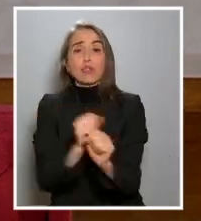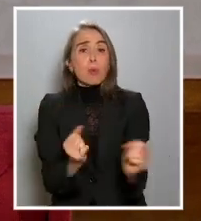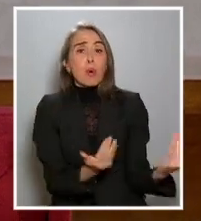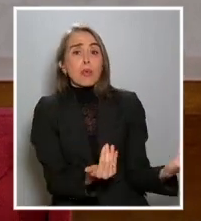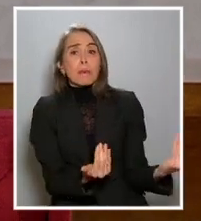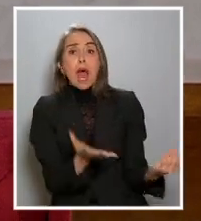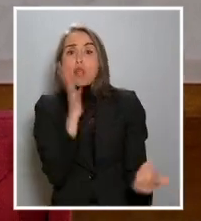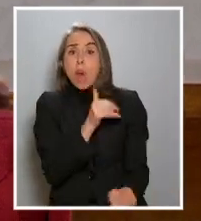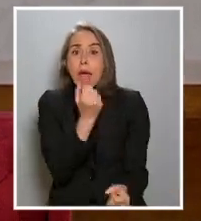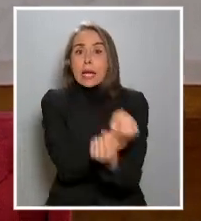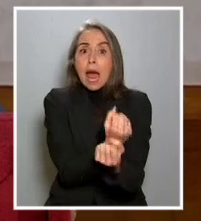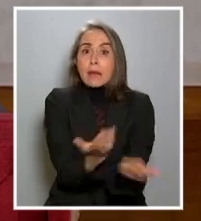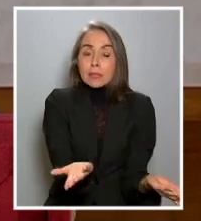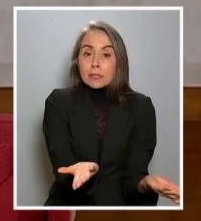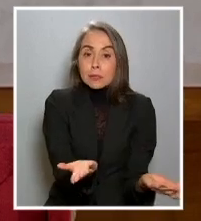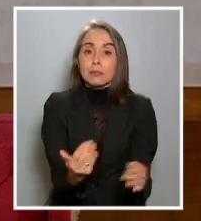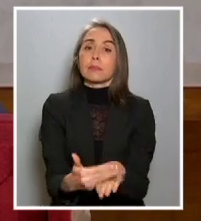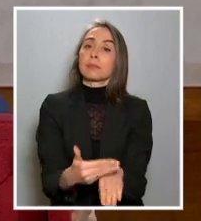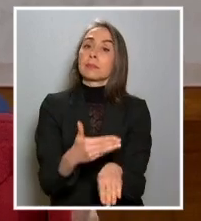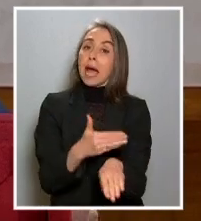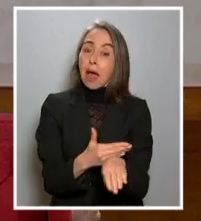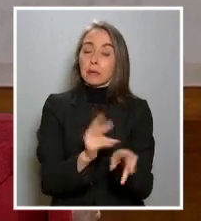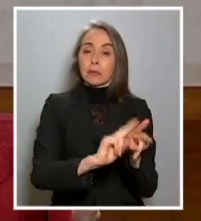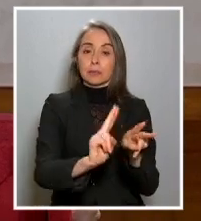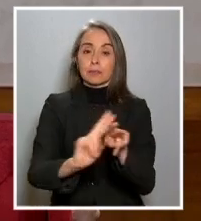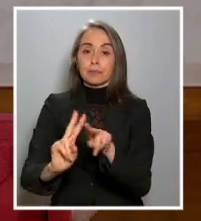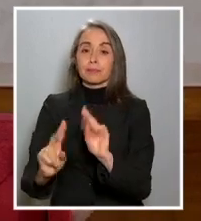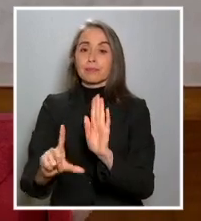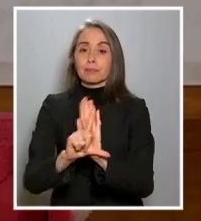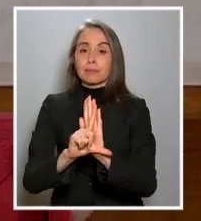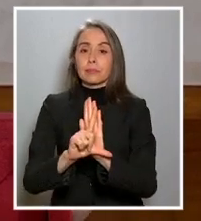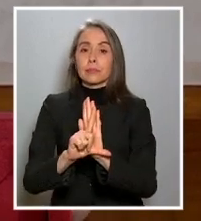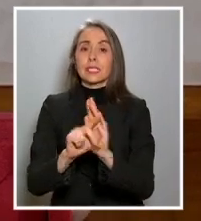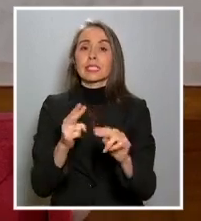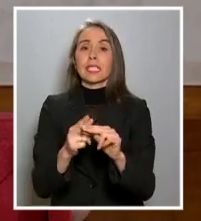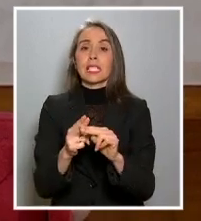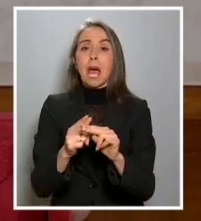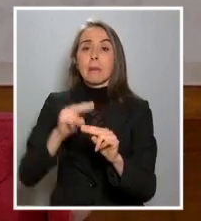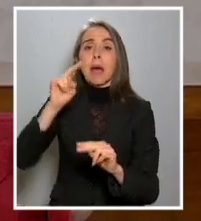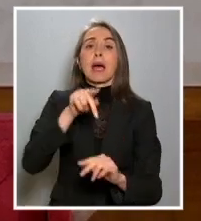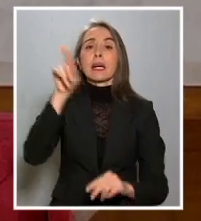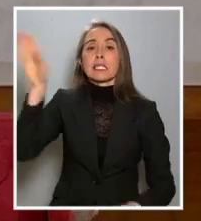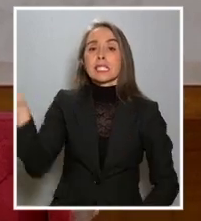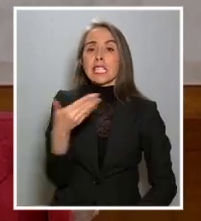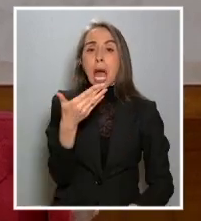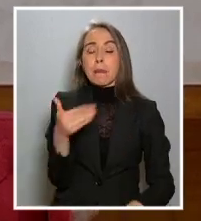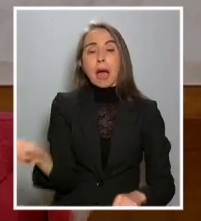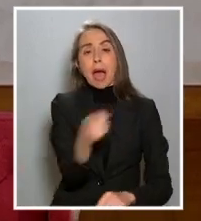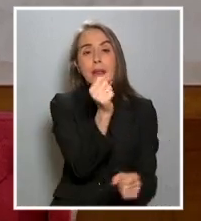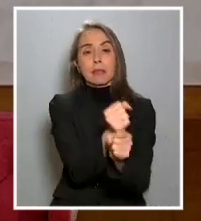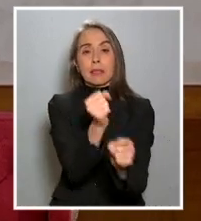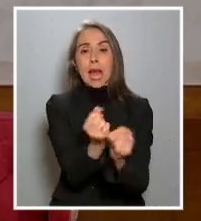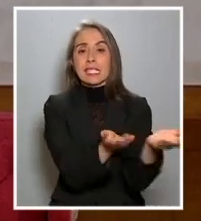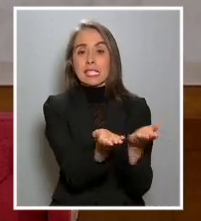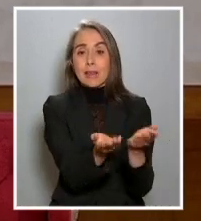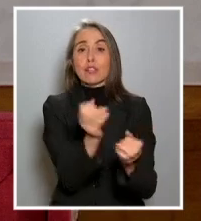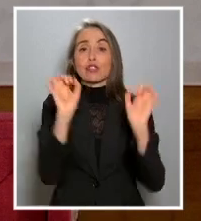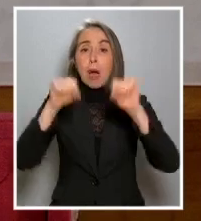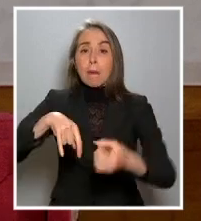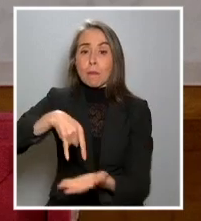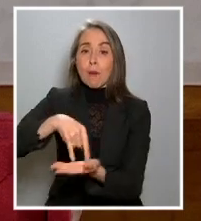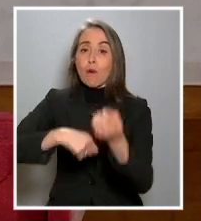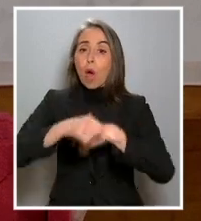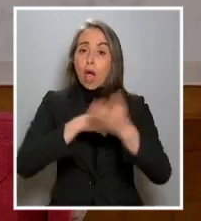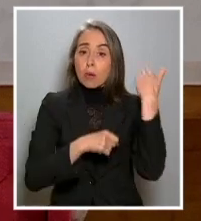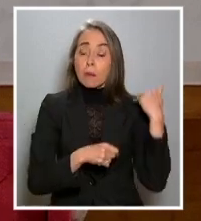esperar. Vamos a adelantar la implementación de la ley de llamado a servicio que fue aprobada el año pasado. Y en esa misma línea